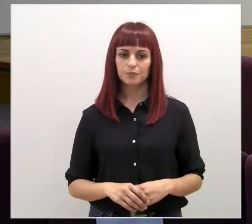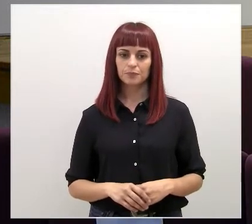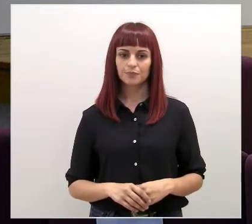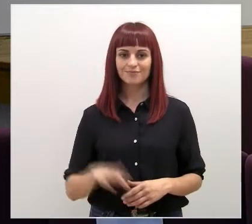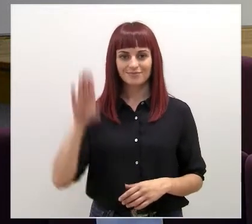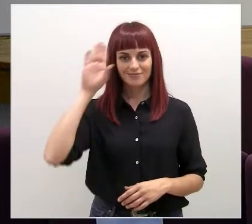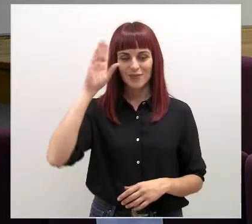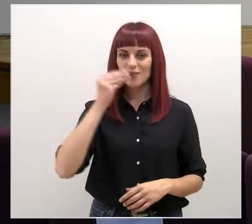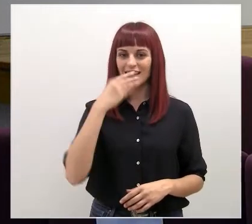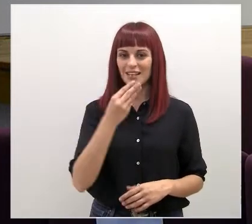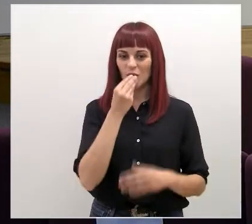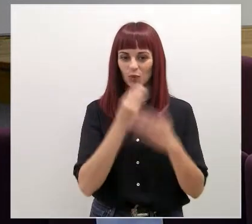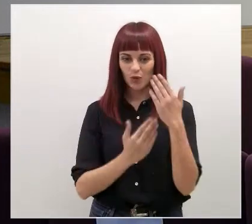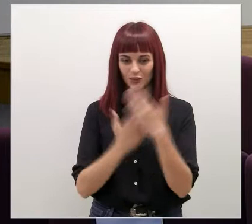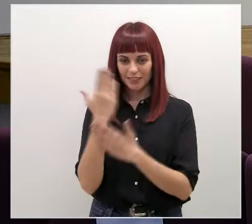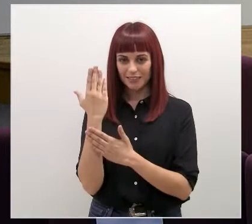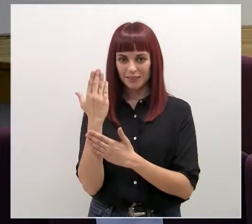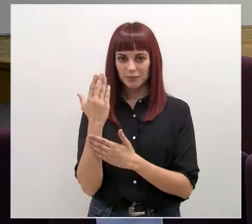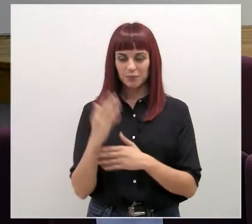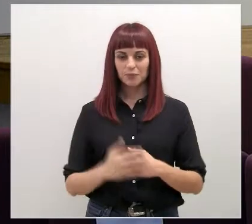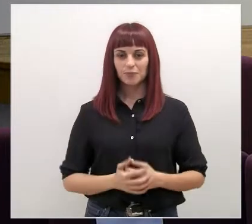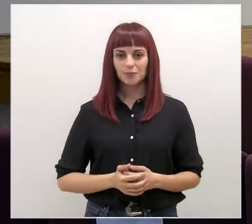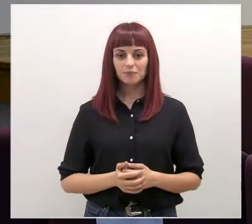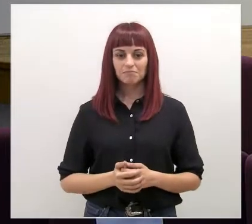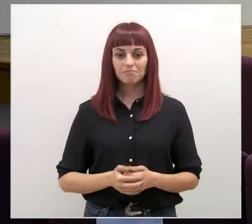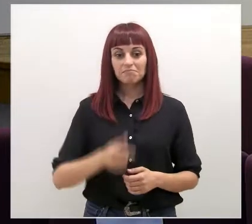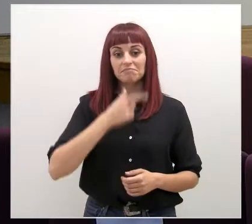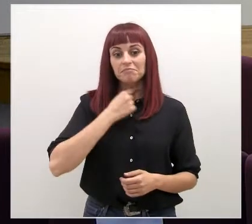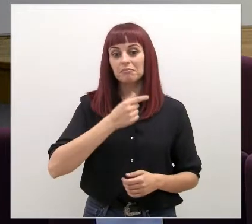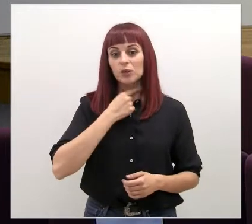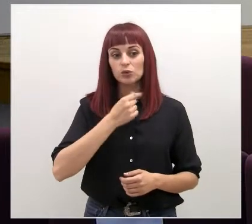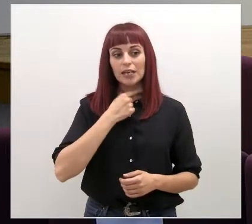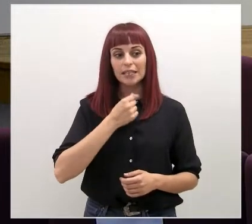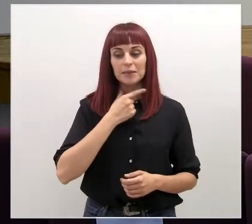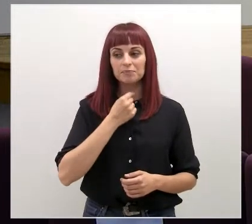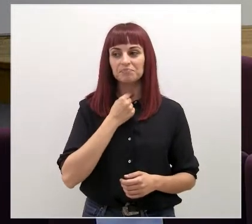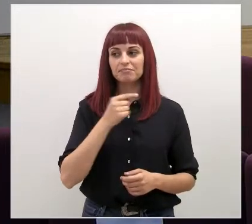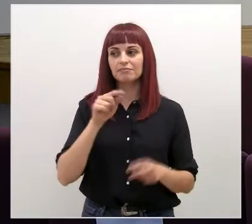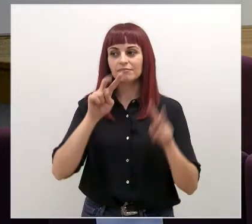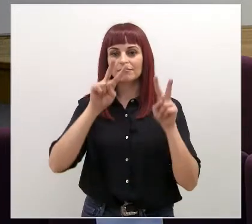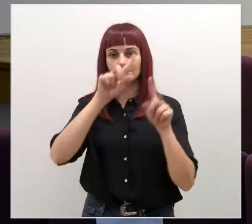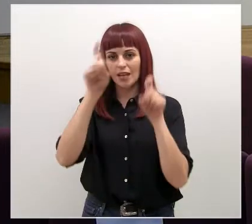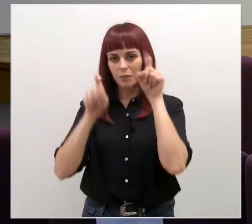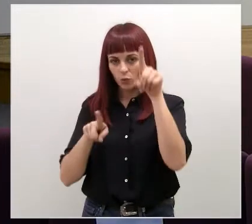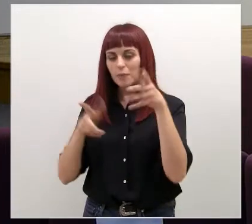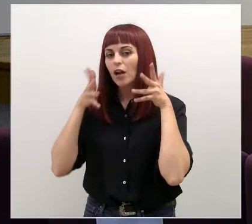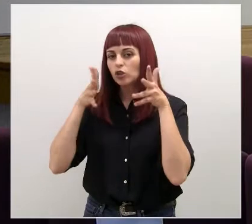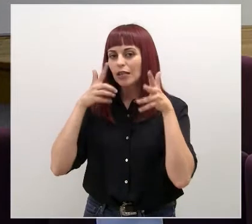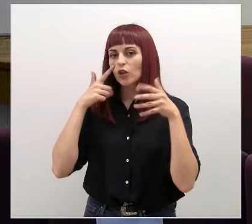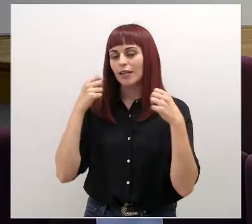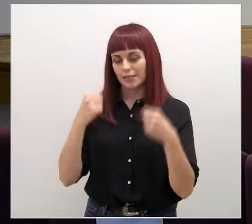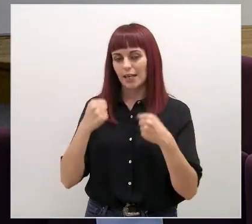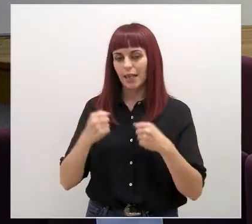Hola, ¿qué tal? Buenos días. Me gustaría trasladarle la siguiente cuestión al consejero